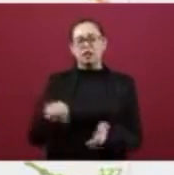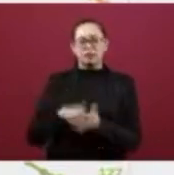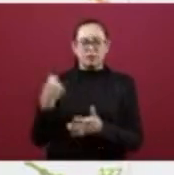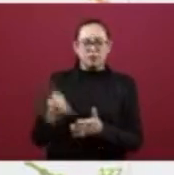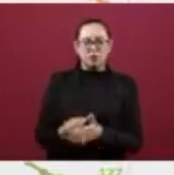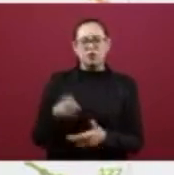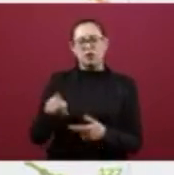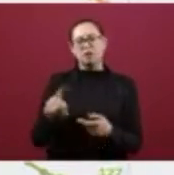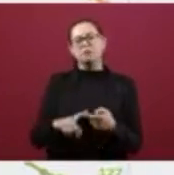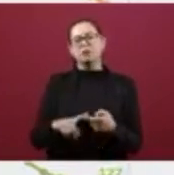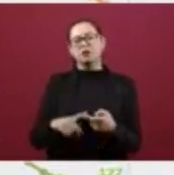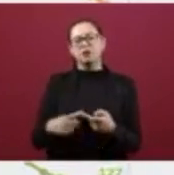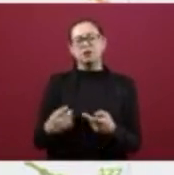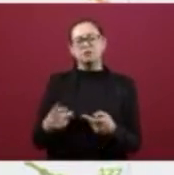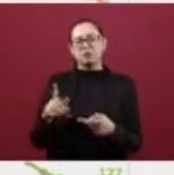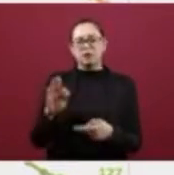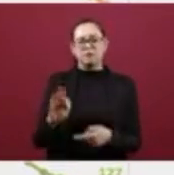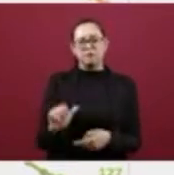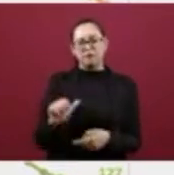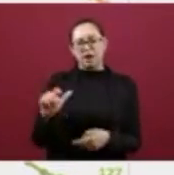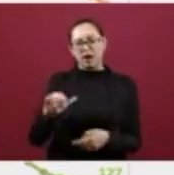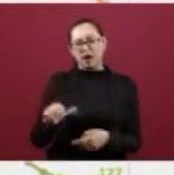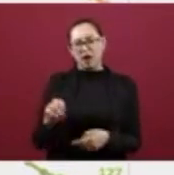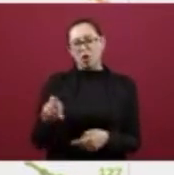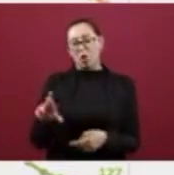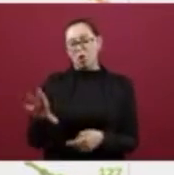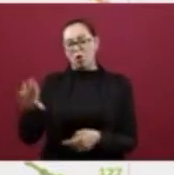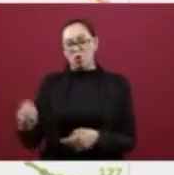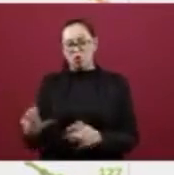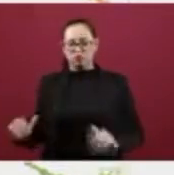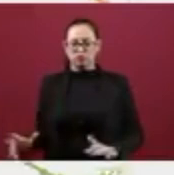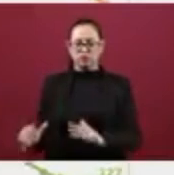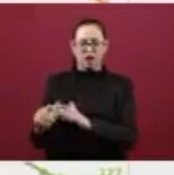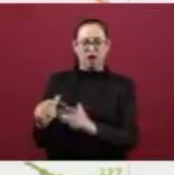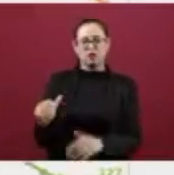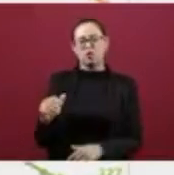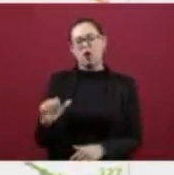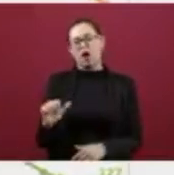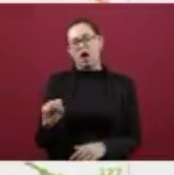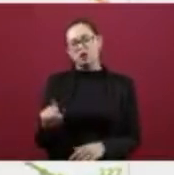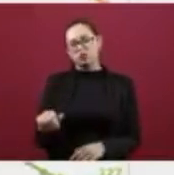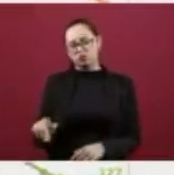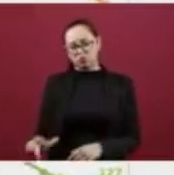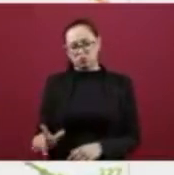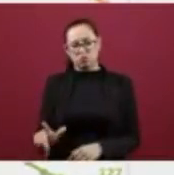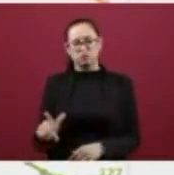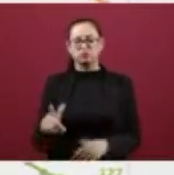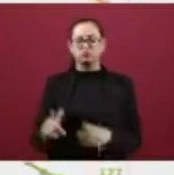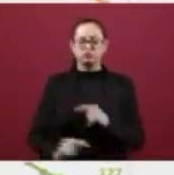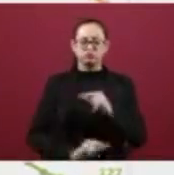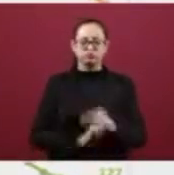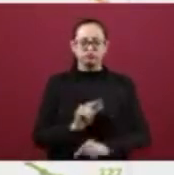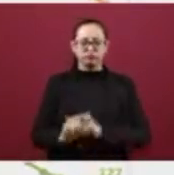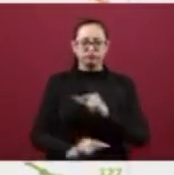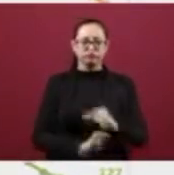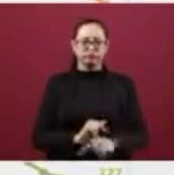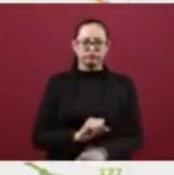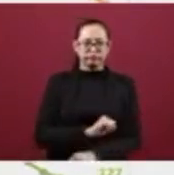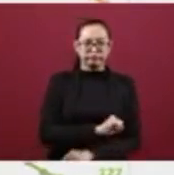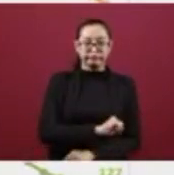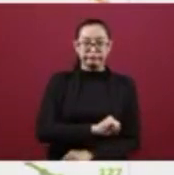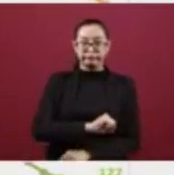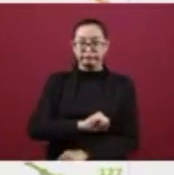de Cerro Azul. Con el paso del tiempo se fue incrementando la